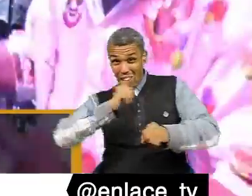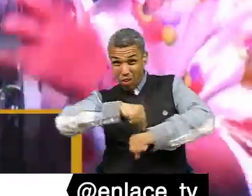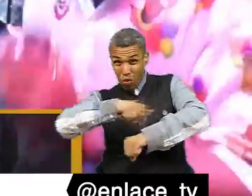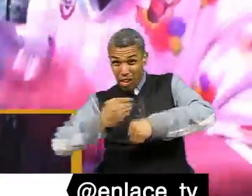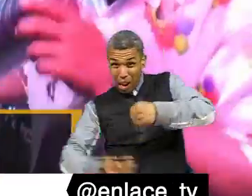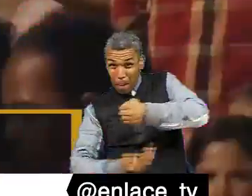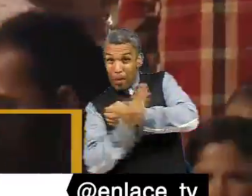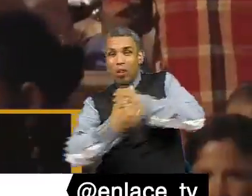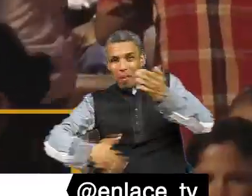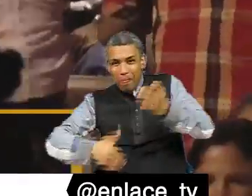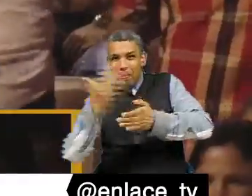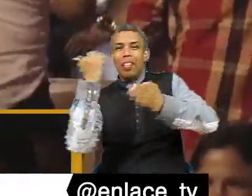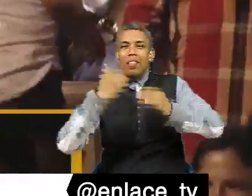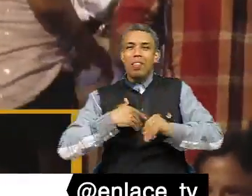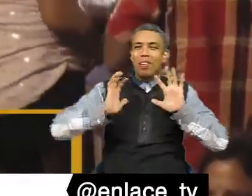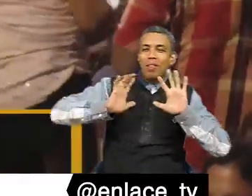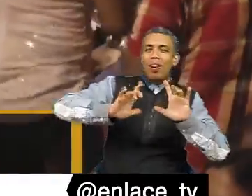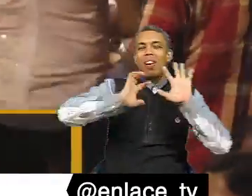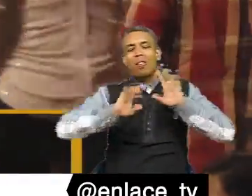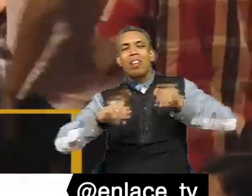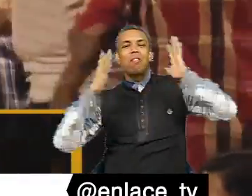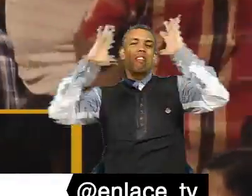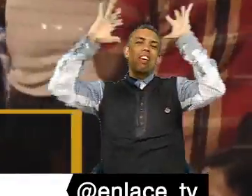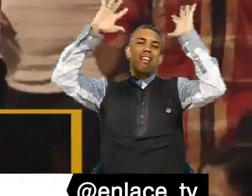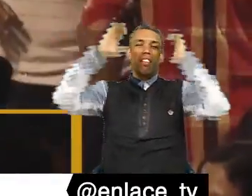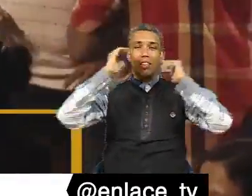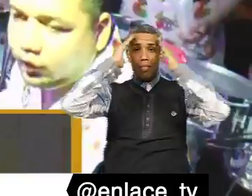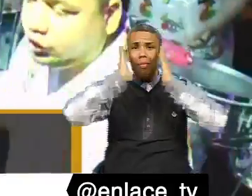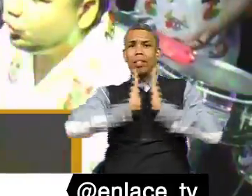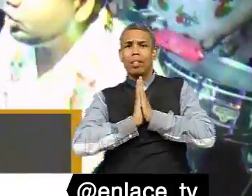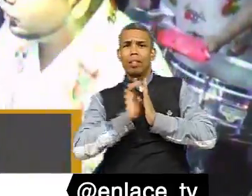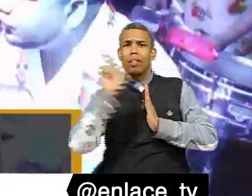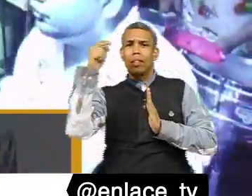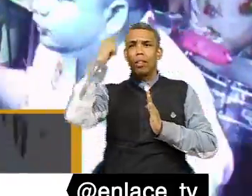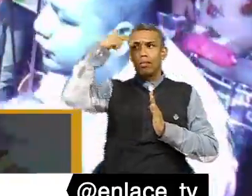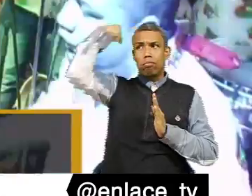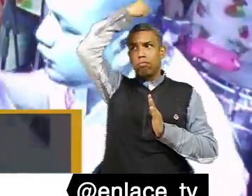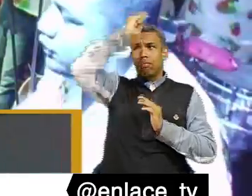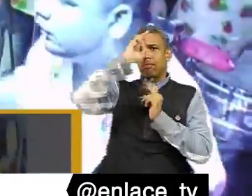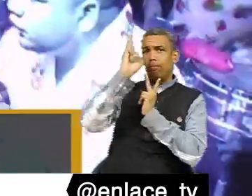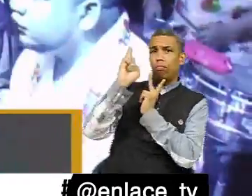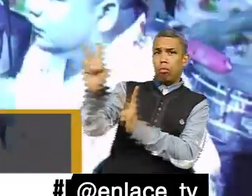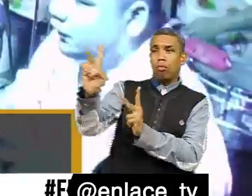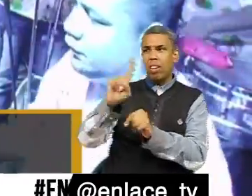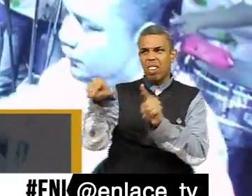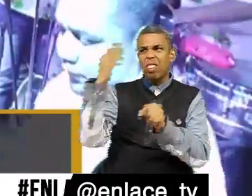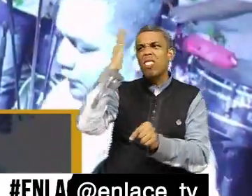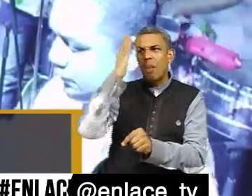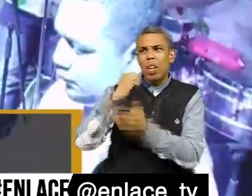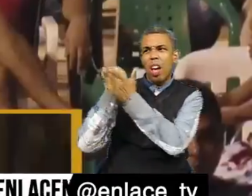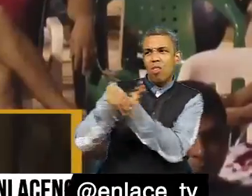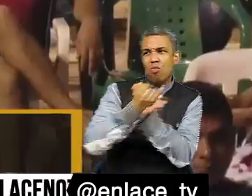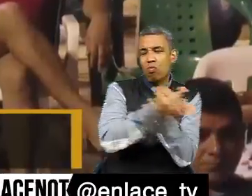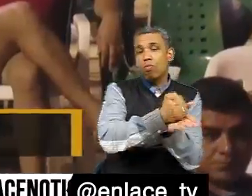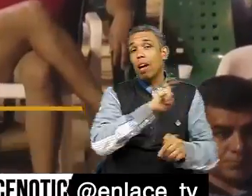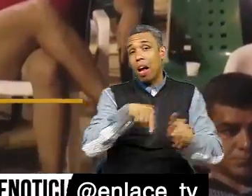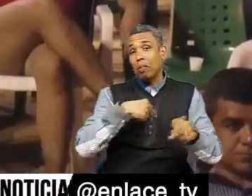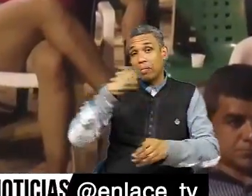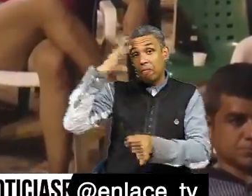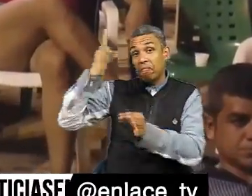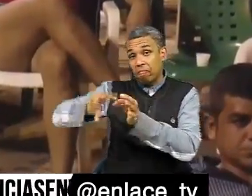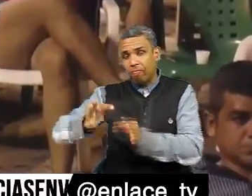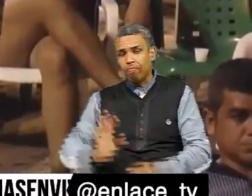conductores y de quienes creen fielmente en sus bondades. Así celebrarán a la Virgen del Carmen y el primer mandatario de los barranqueños también hará